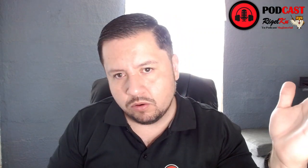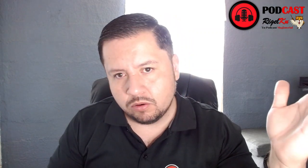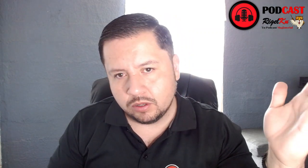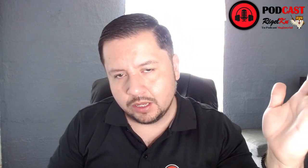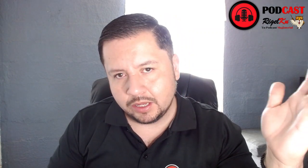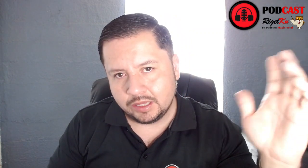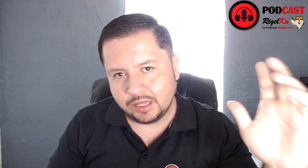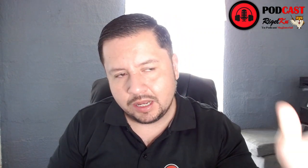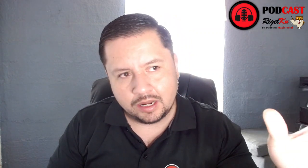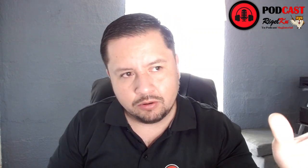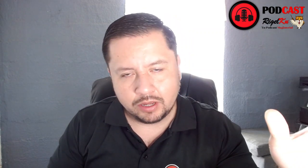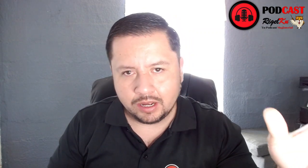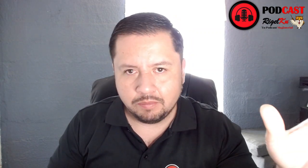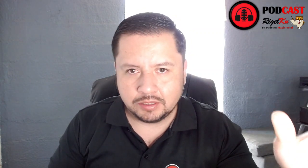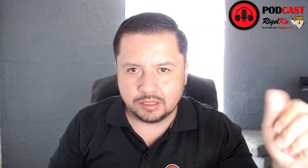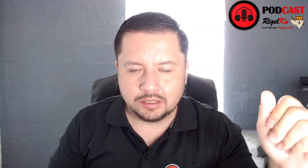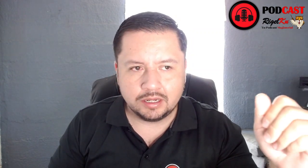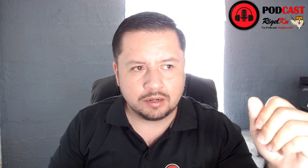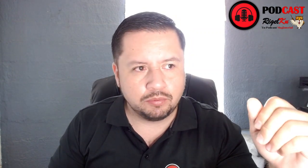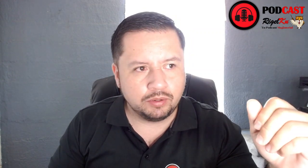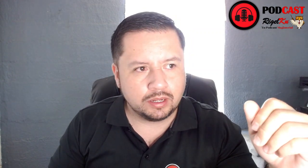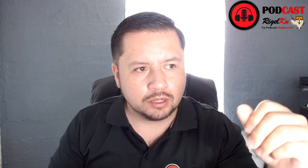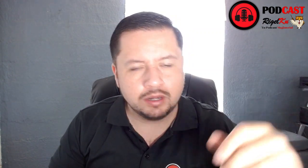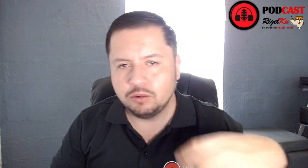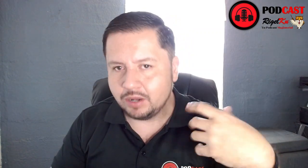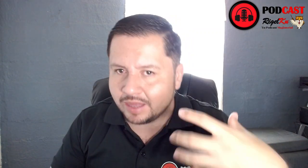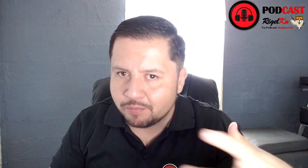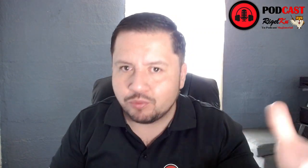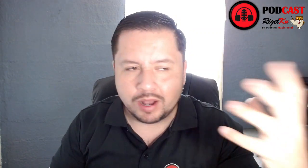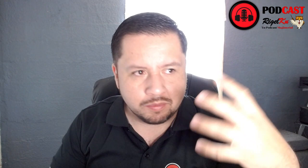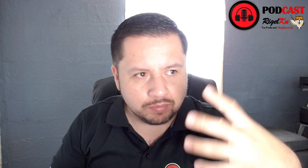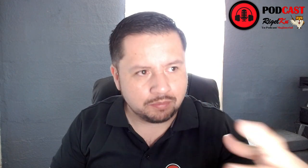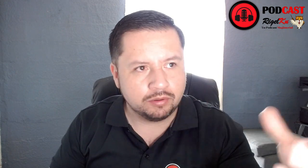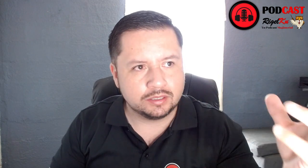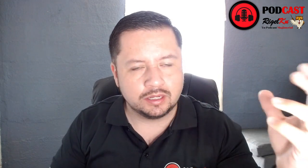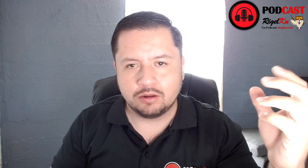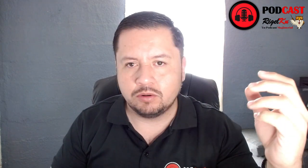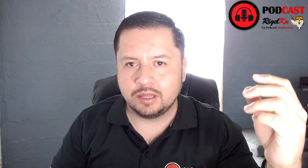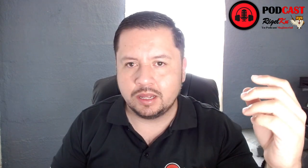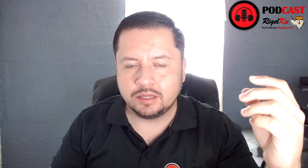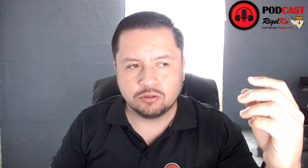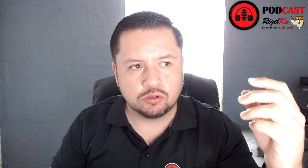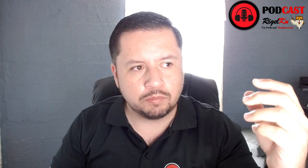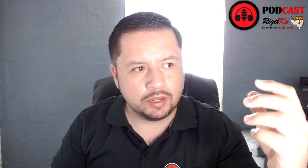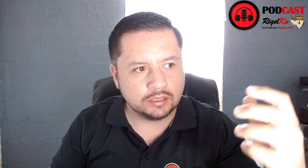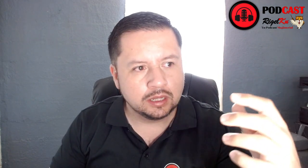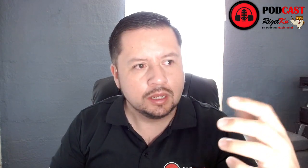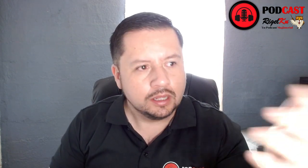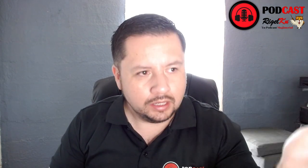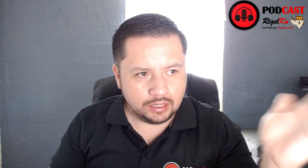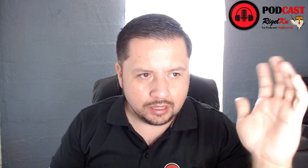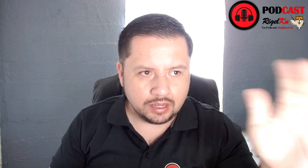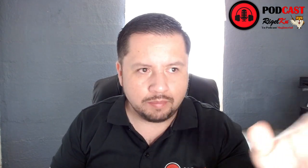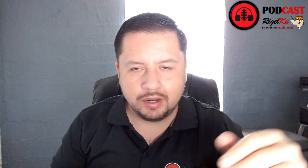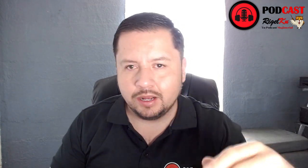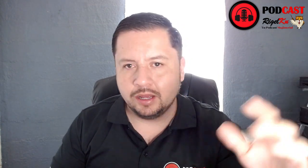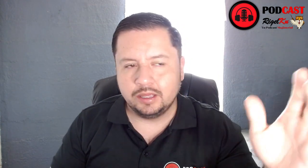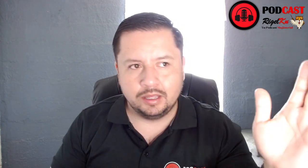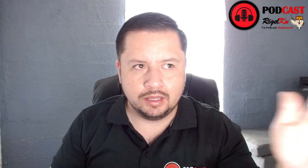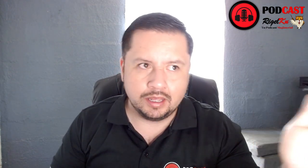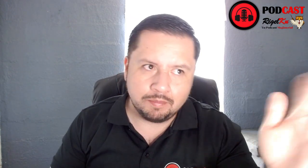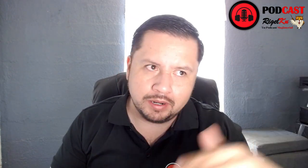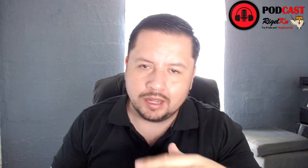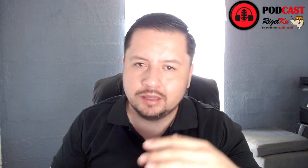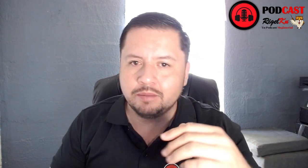ver cómo critican a lo que haga el presidente de la República actual en lugar de empujar para poder sacar un adelante a nuestro país. Y de allá para